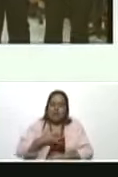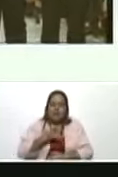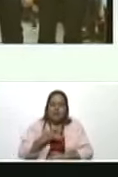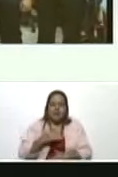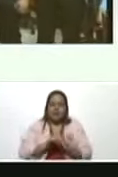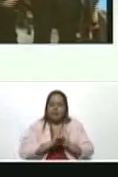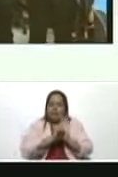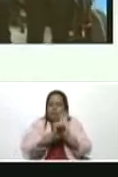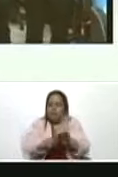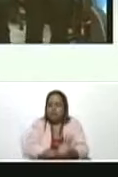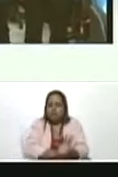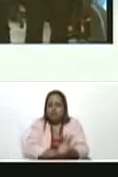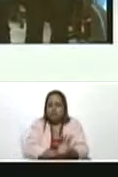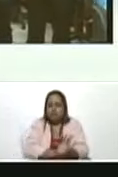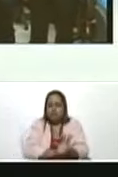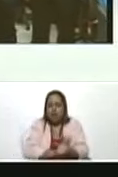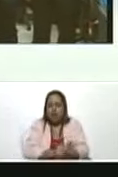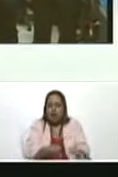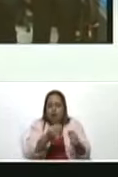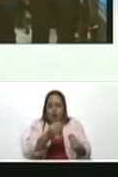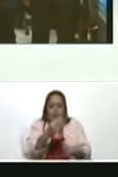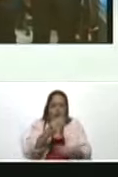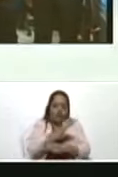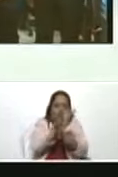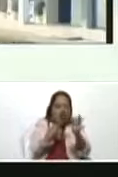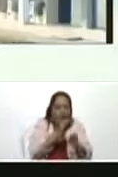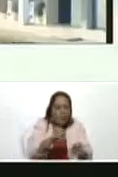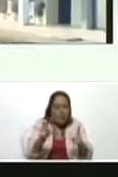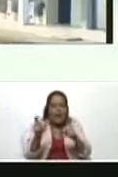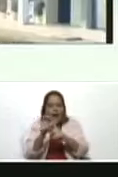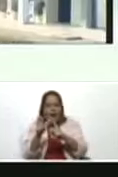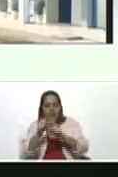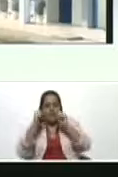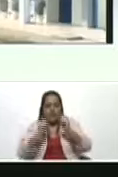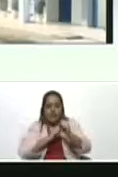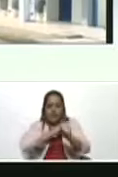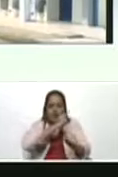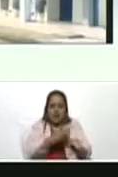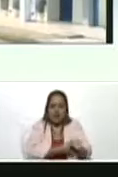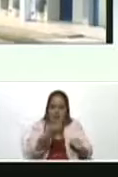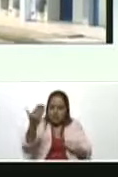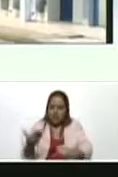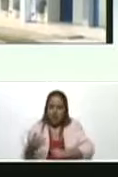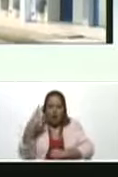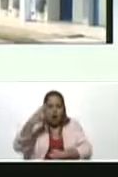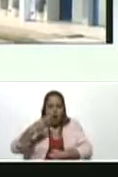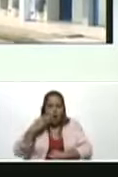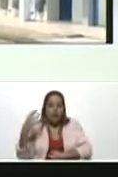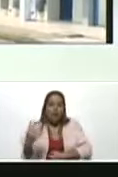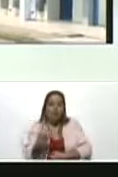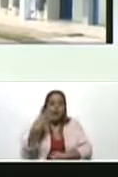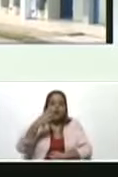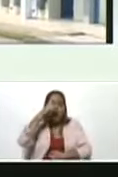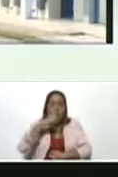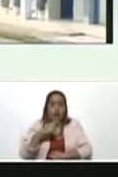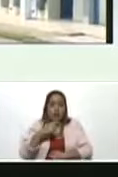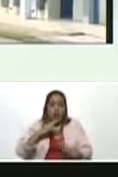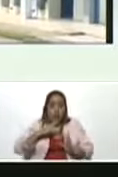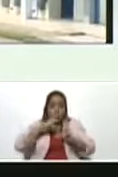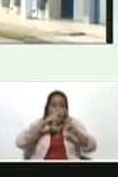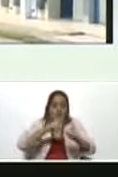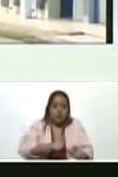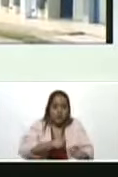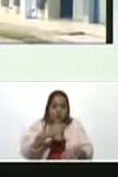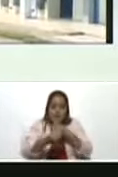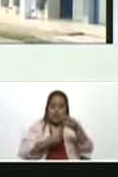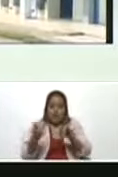expresado en la actitud, en las palabras y la fuerza de esta muchacha de cuarto año que nos habló, recibió